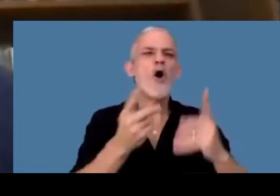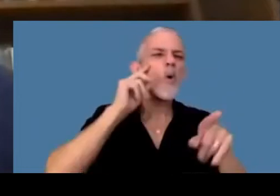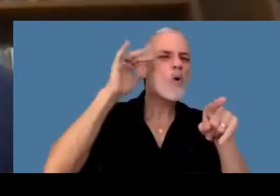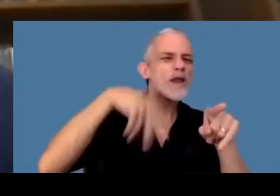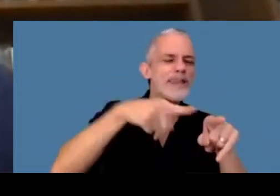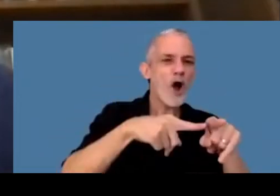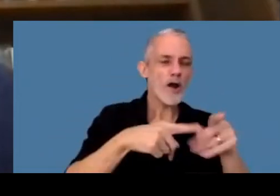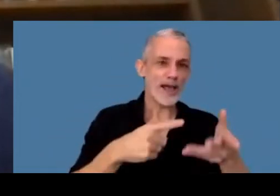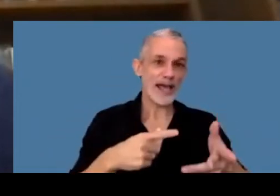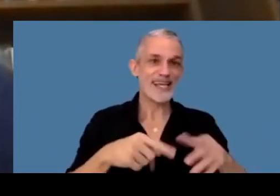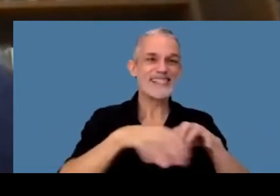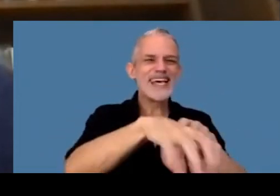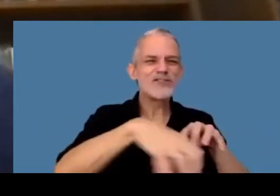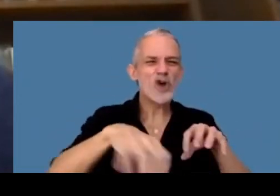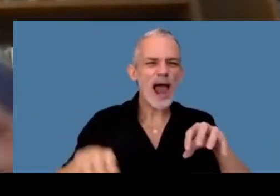seccionales,